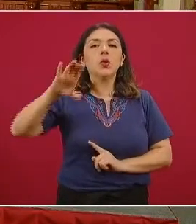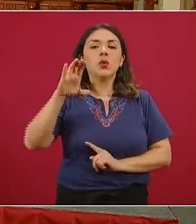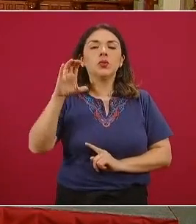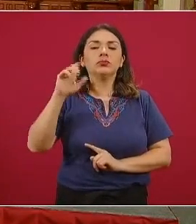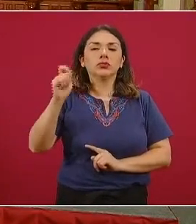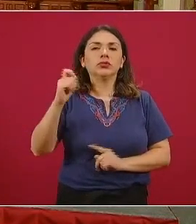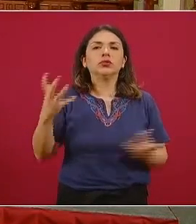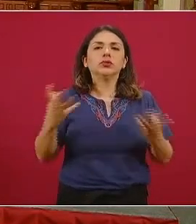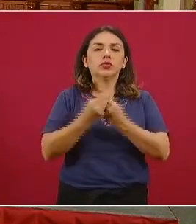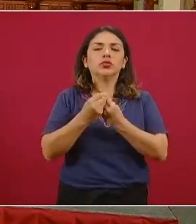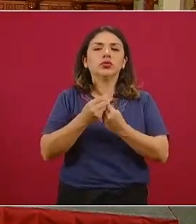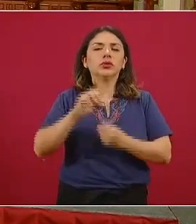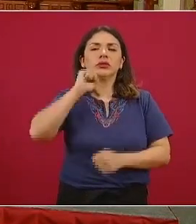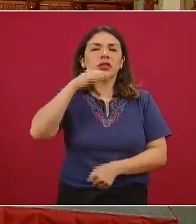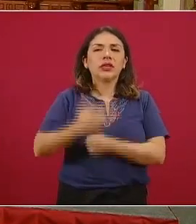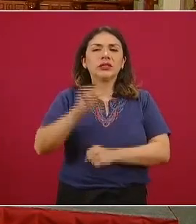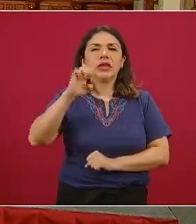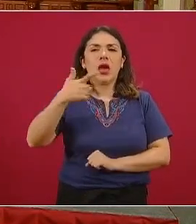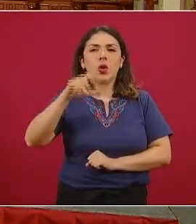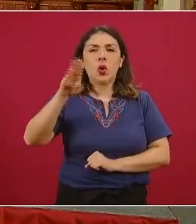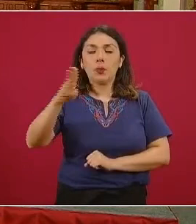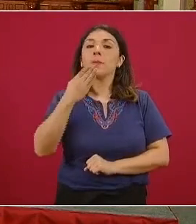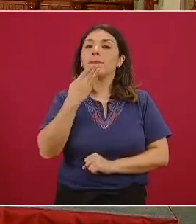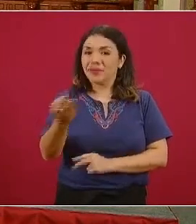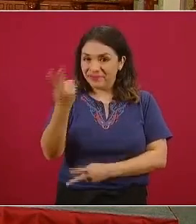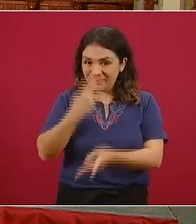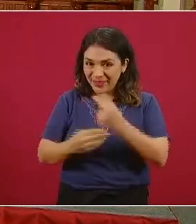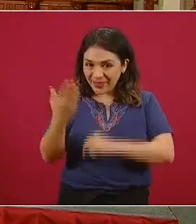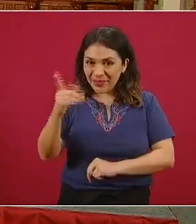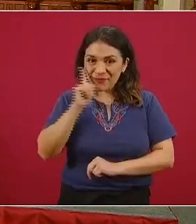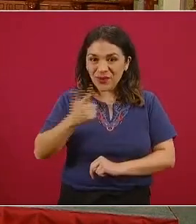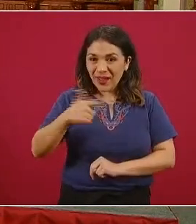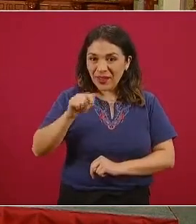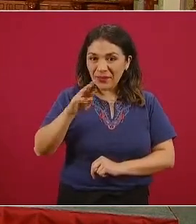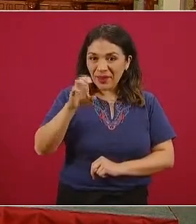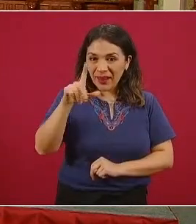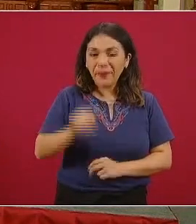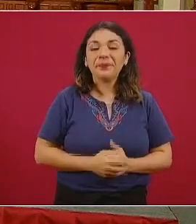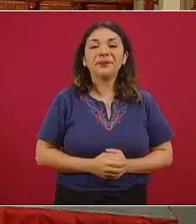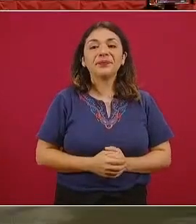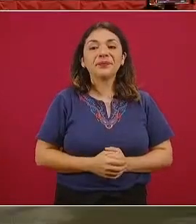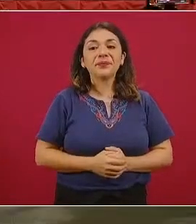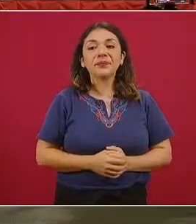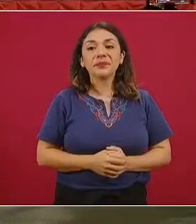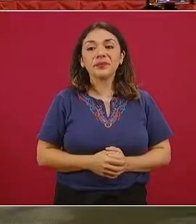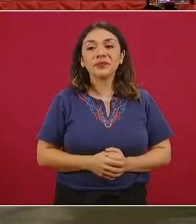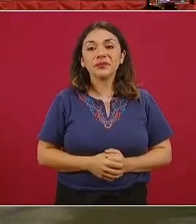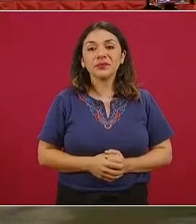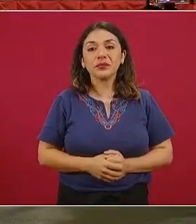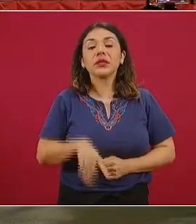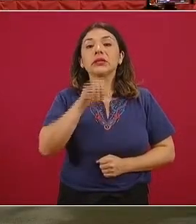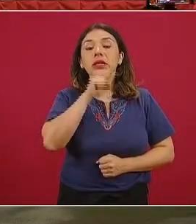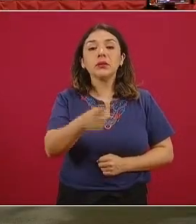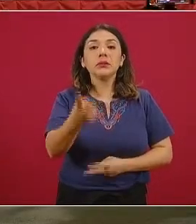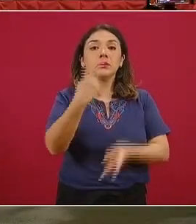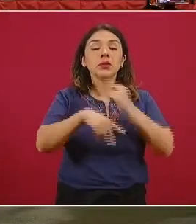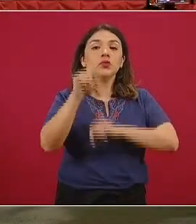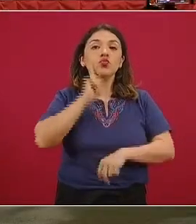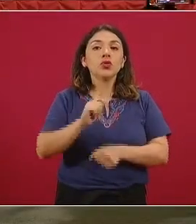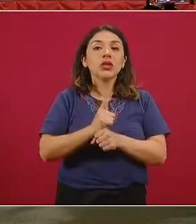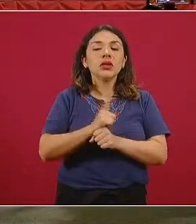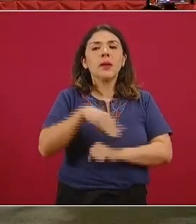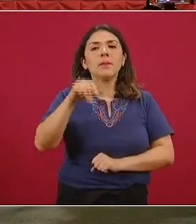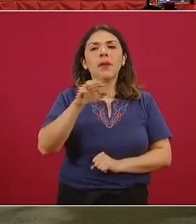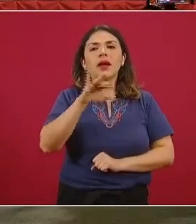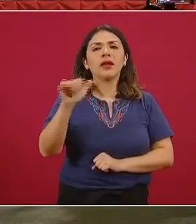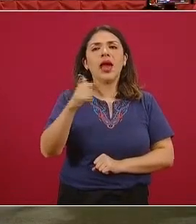a la Secretaría de Gobernación. Bienvenida, Gabriela. Gracias. Y también la licenciada María del